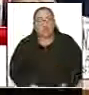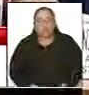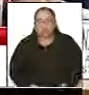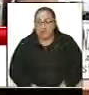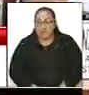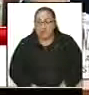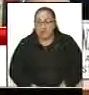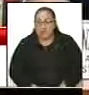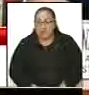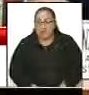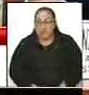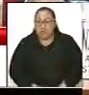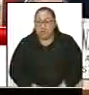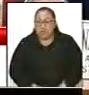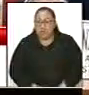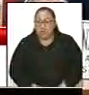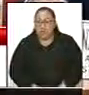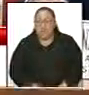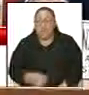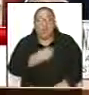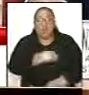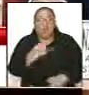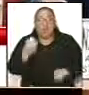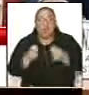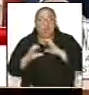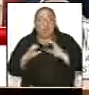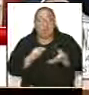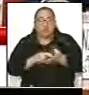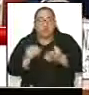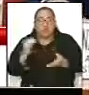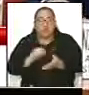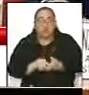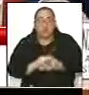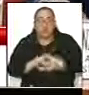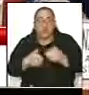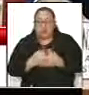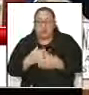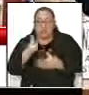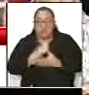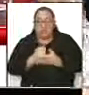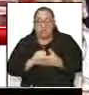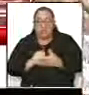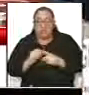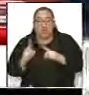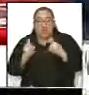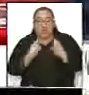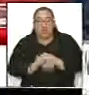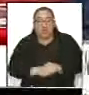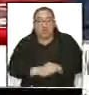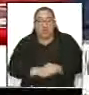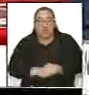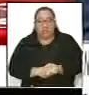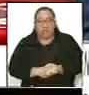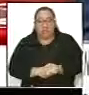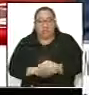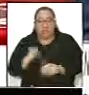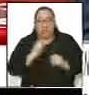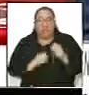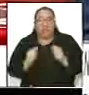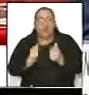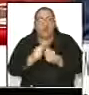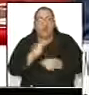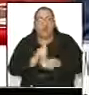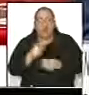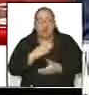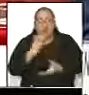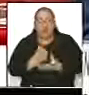El Ministerio de Transportes y Comunicaciones ha recurrido a dos contratos de consultorías para realizar un análisis de la